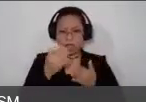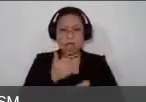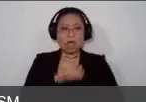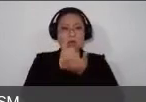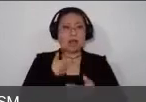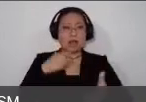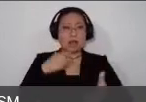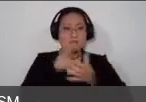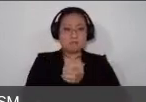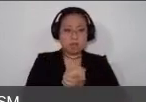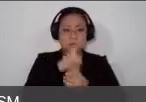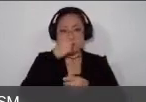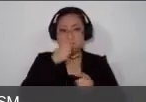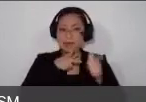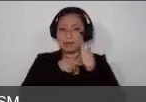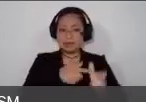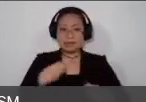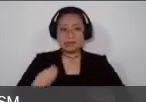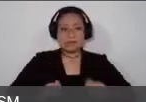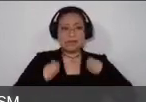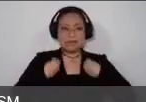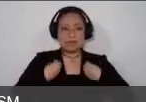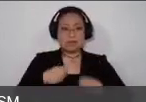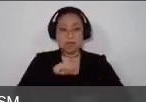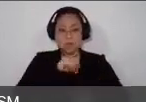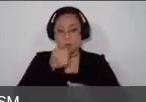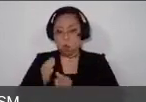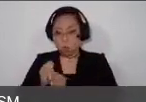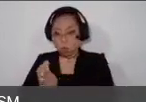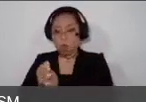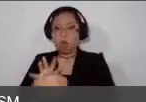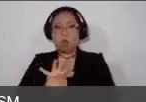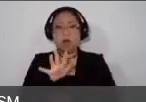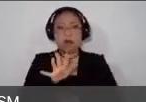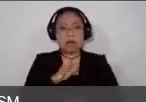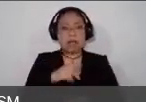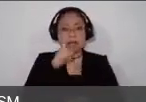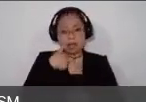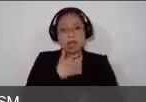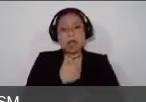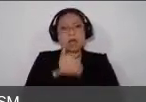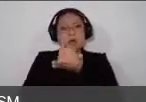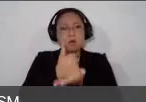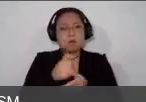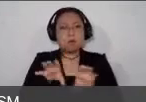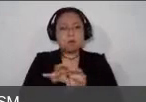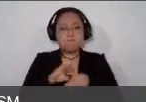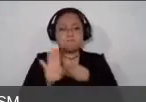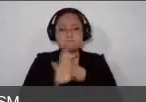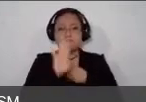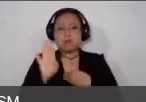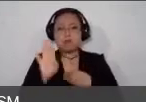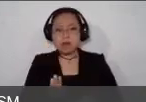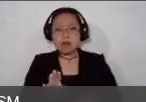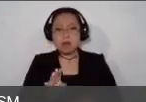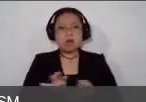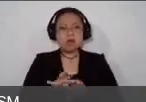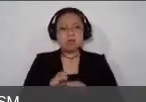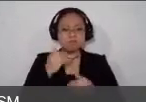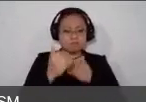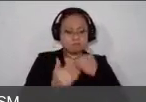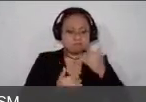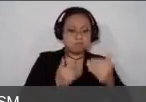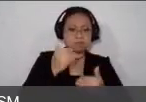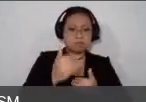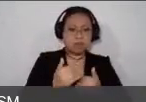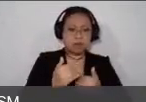y otra es ayudarle a que la muerte aquel traspaso de esta vida fuera